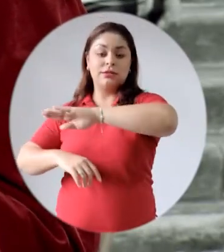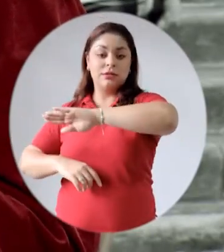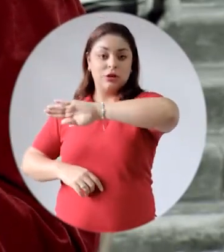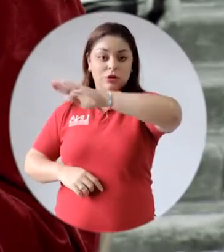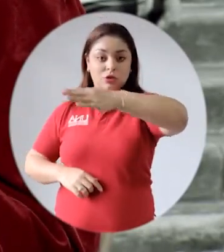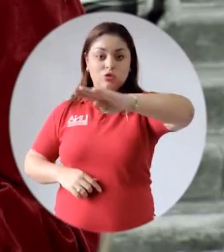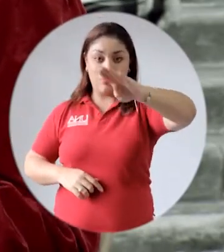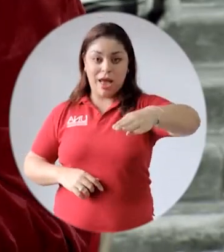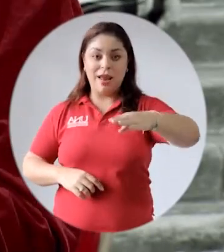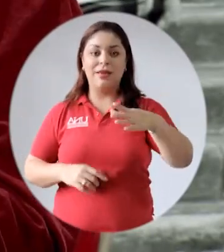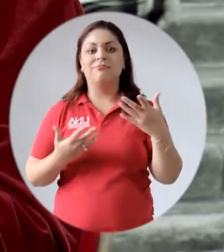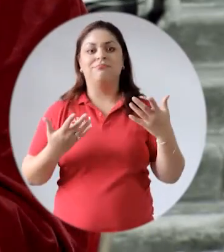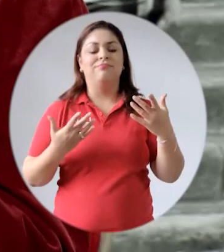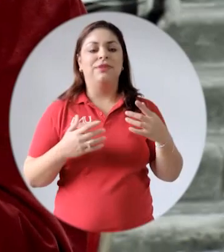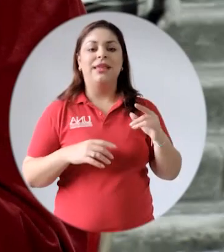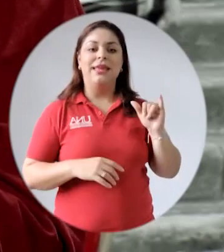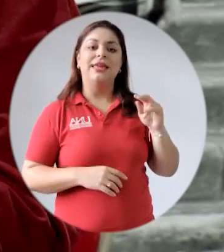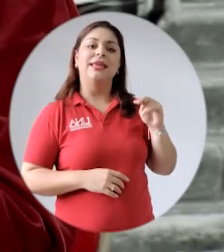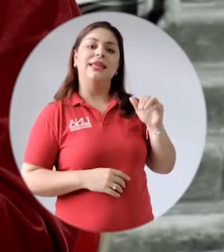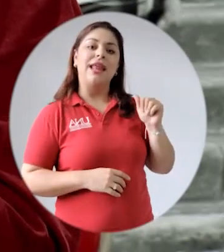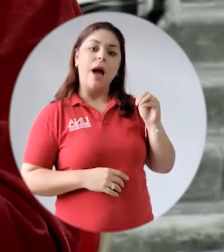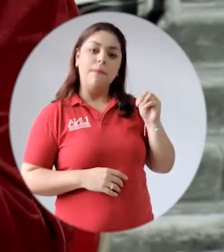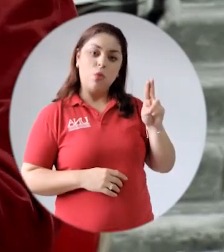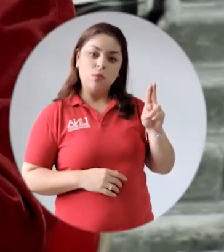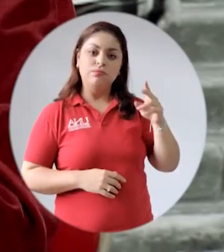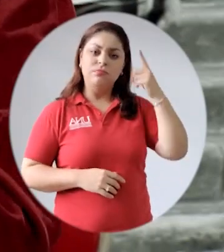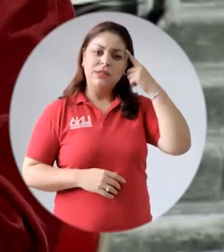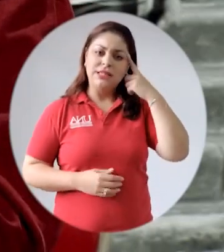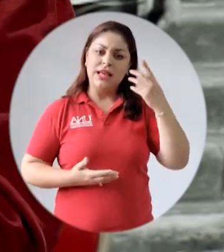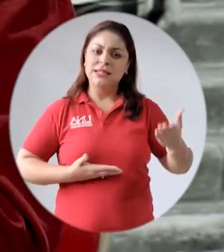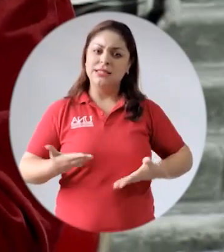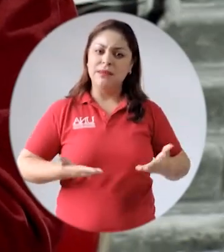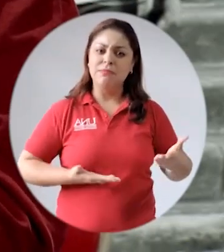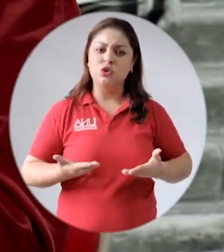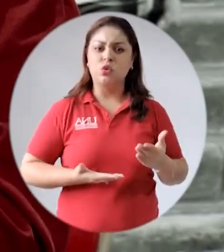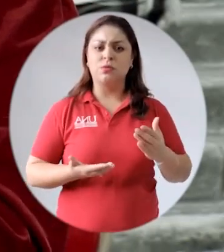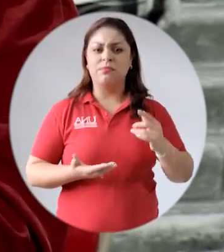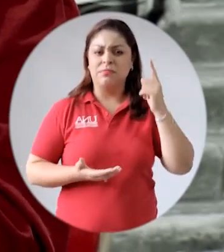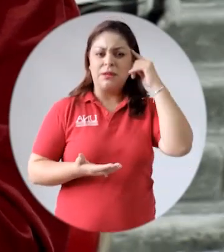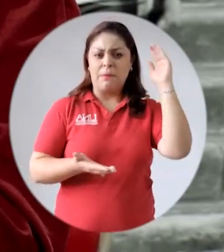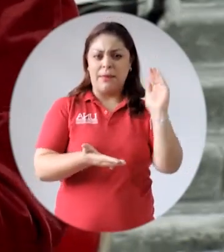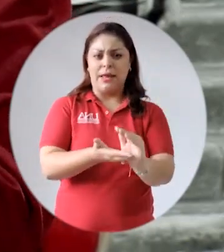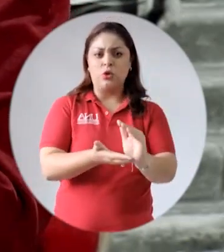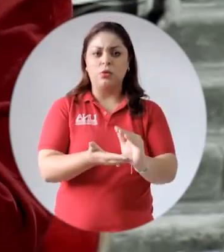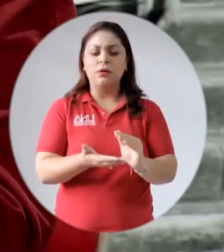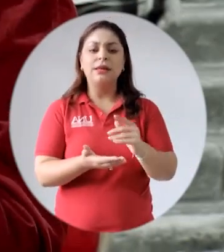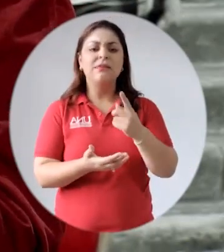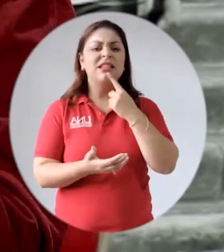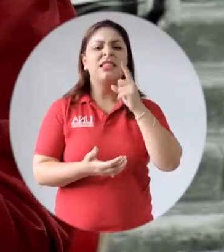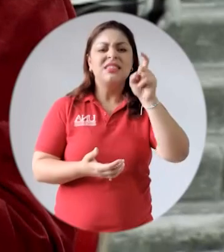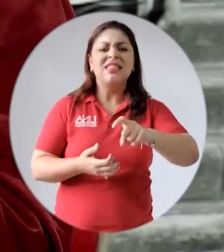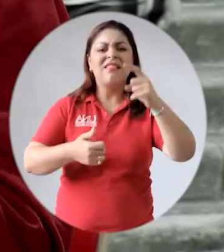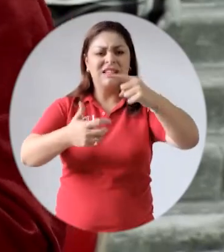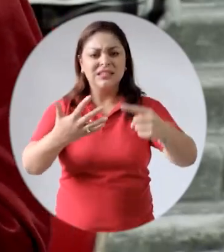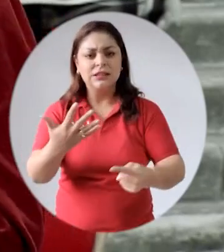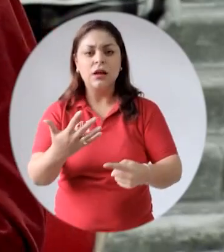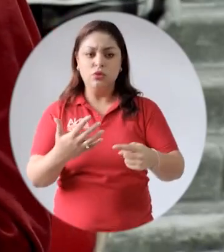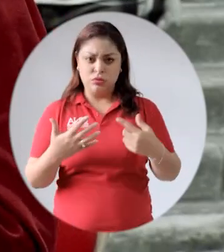posibilidad, ¿verdad?, de para ver y mostrar las brechas, ¿verdad? Porque muchas veces decimos que la cosa anda